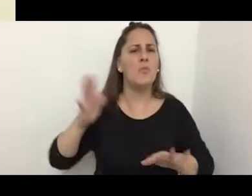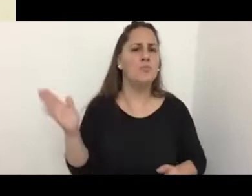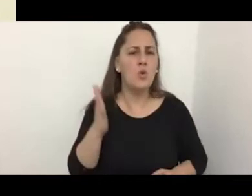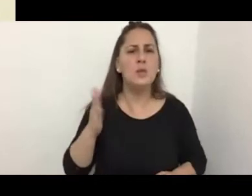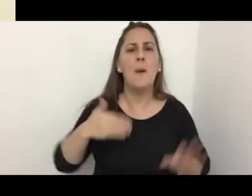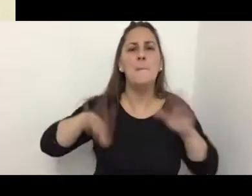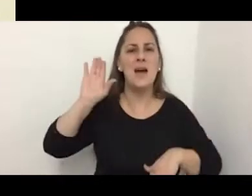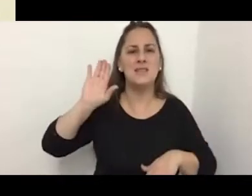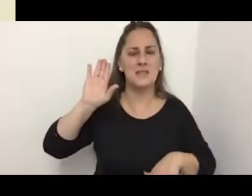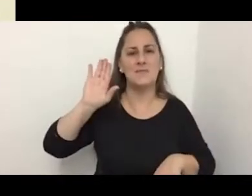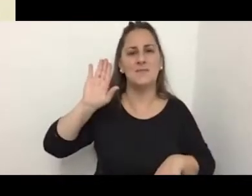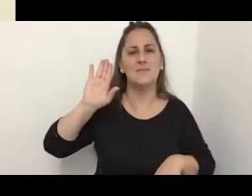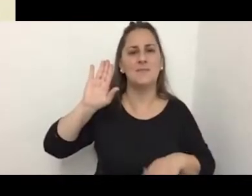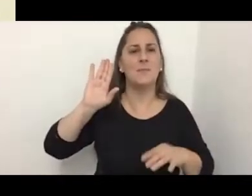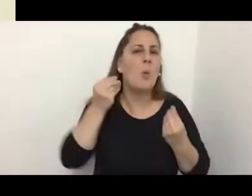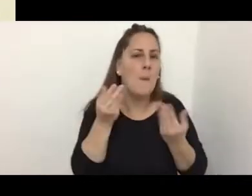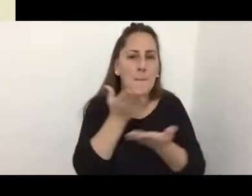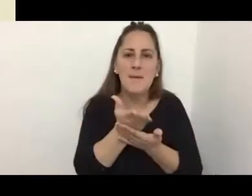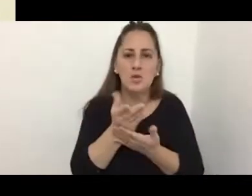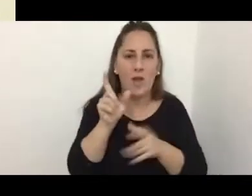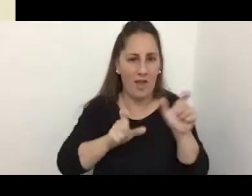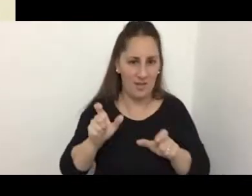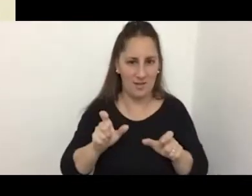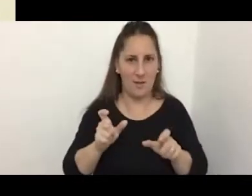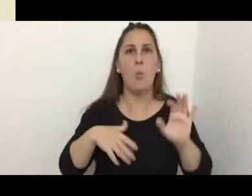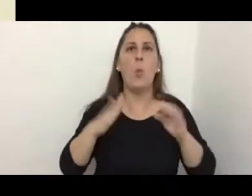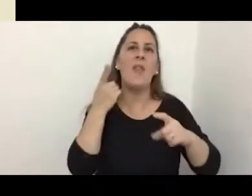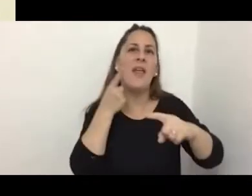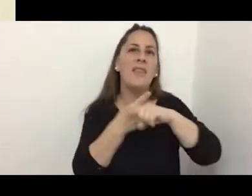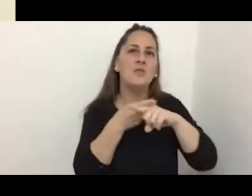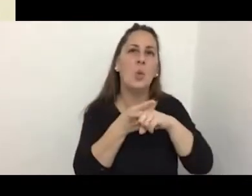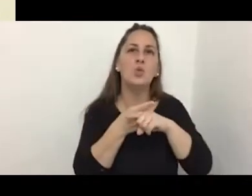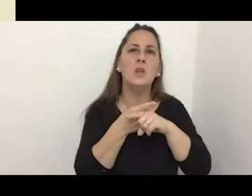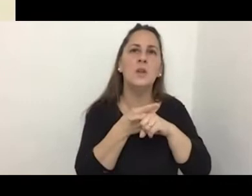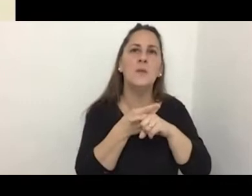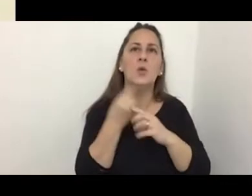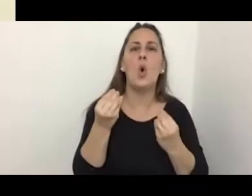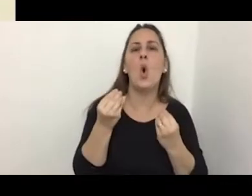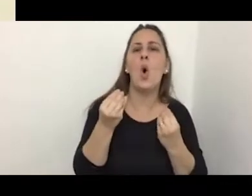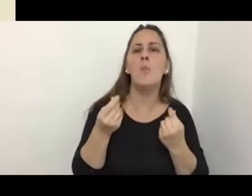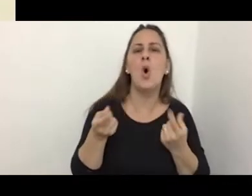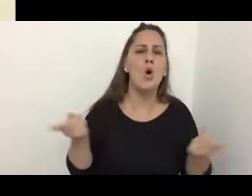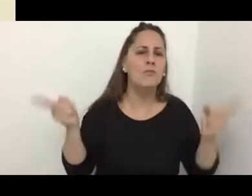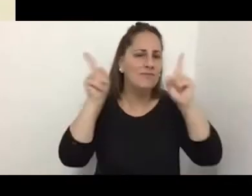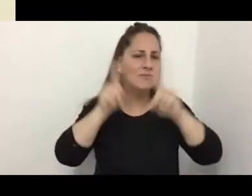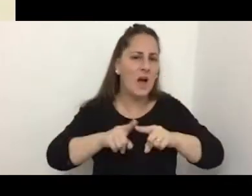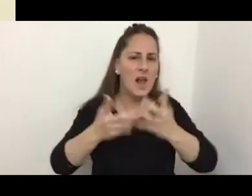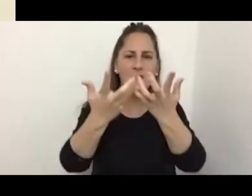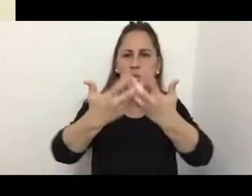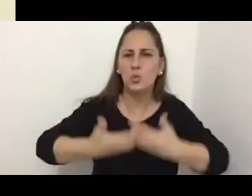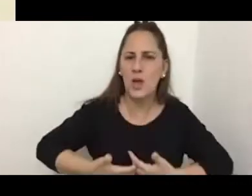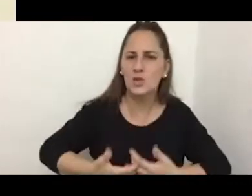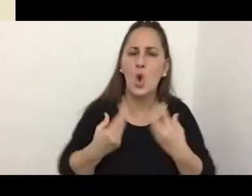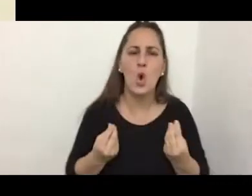que dado es cómo despedimos a la gente, pero también se puede discutir cómo se produce la reestructuración, cómo se encara,